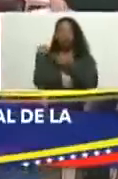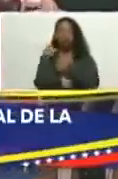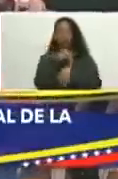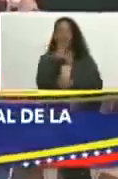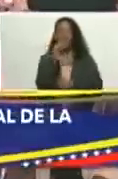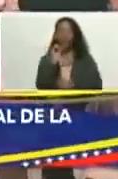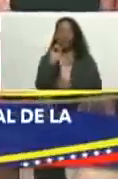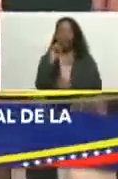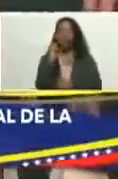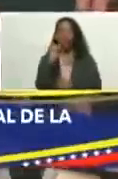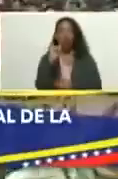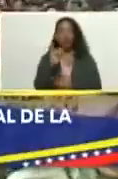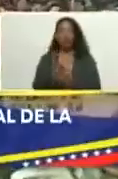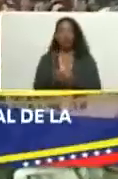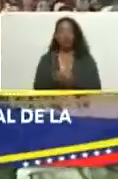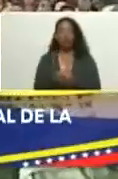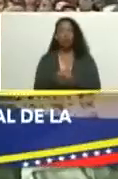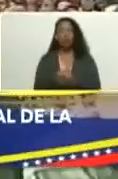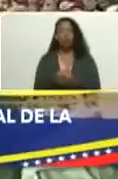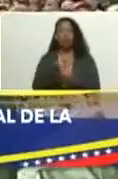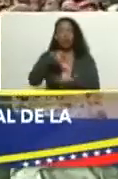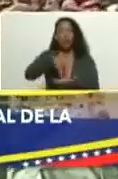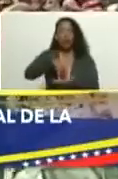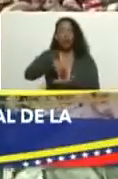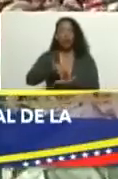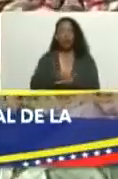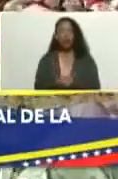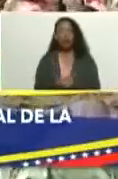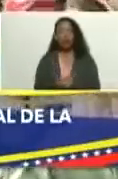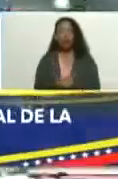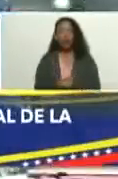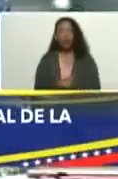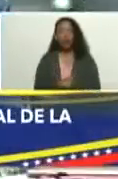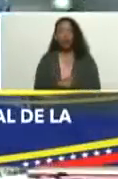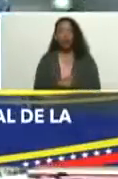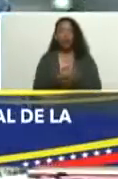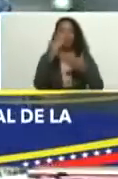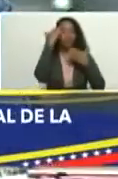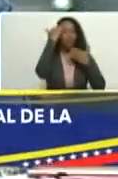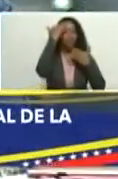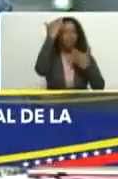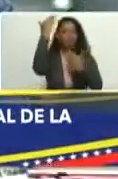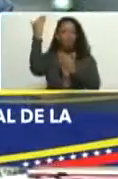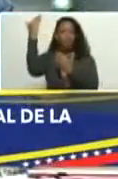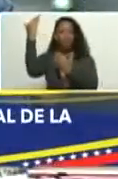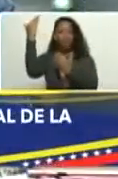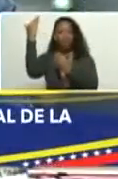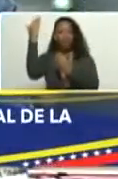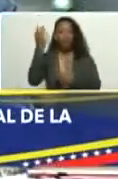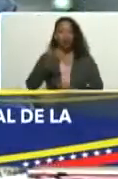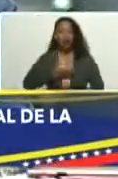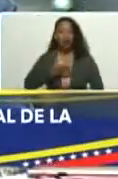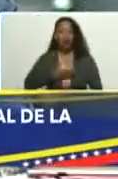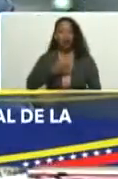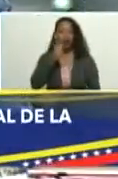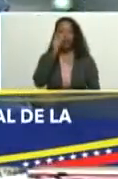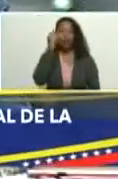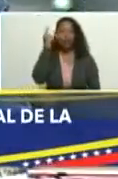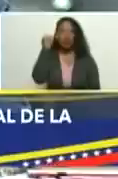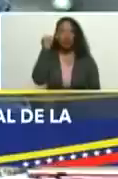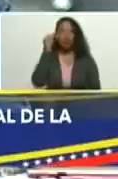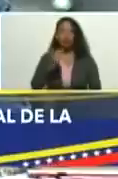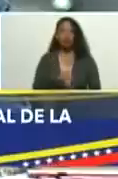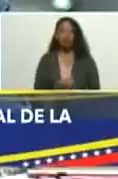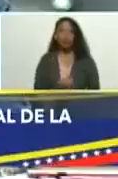operativa Carabobo. Saludar a los alcaldes, a la alcaldesa